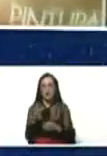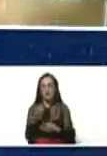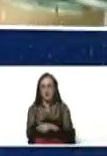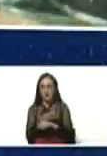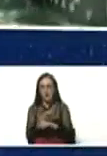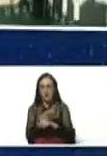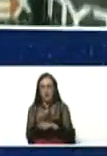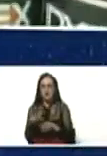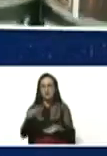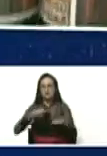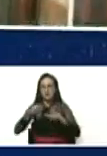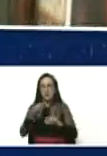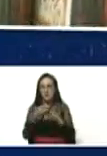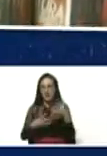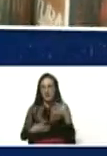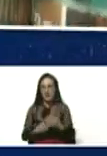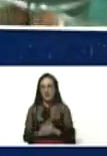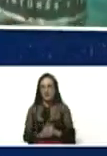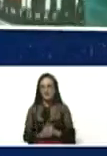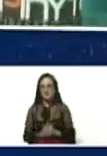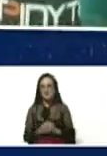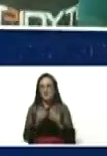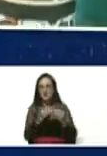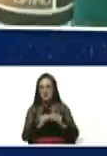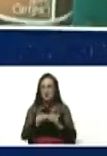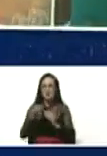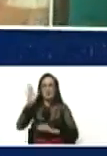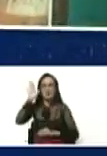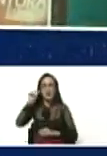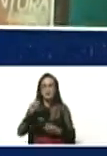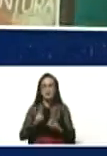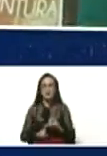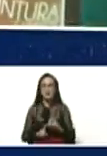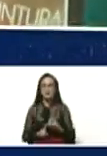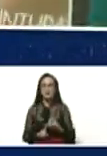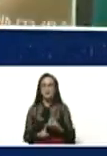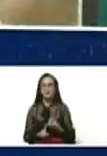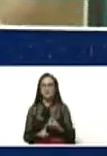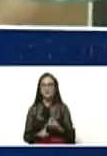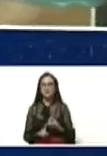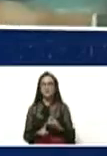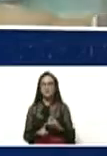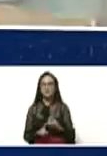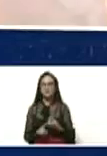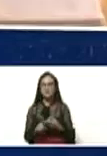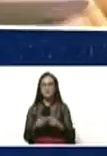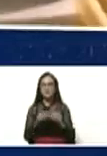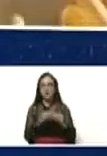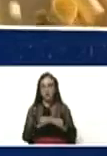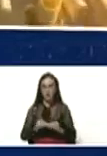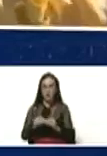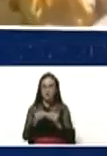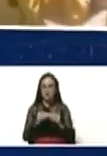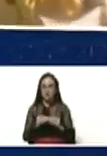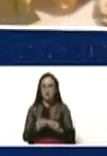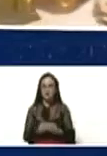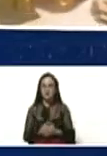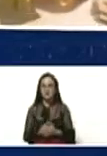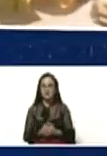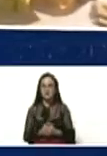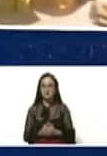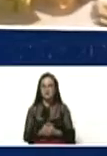Hemos llegado estos materiales. Exacto. Para reparar el baño. Para darle la rehabilitación a los baños, para darle lo